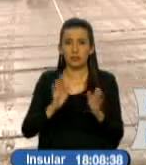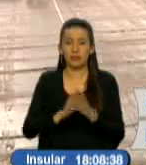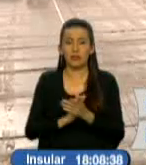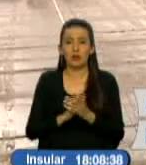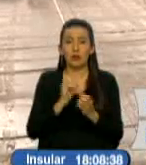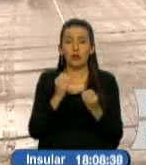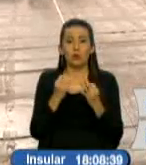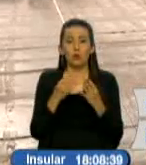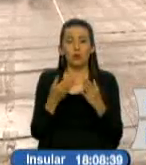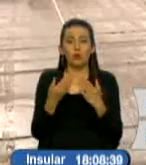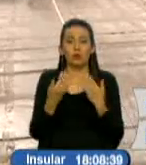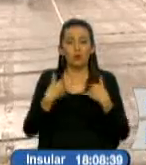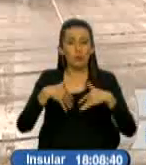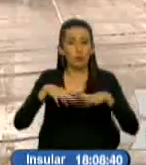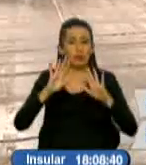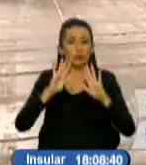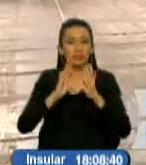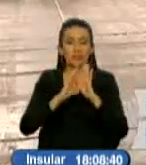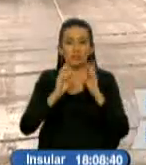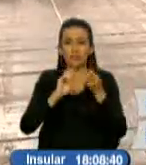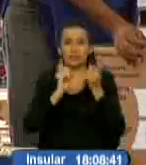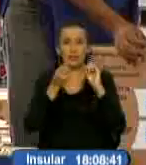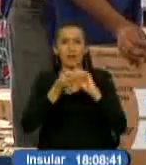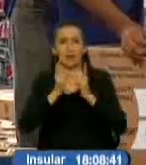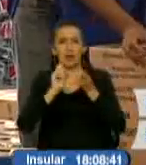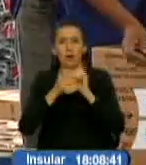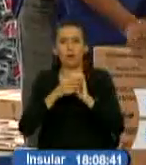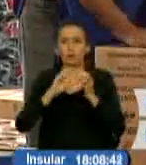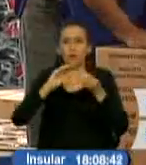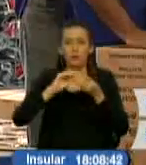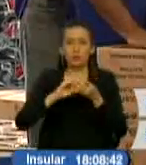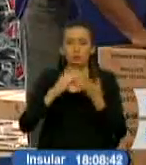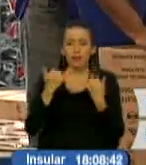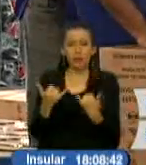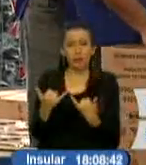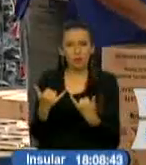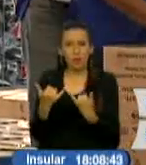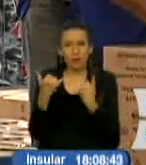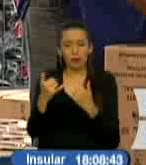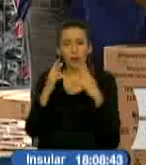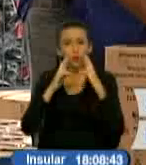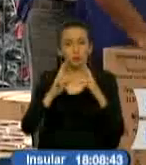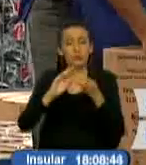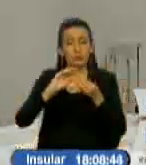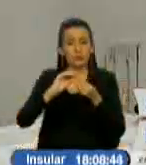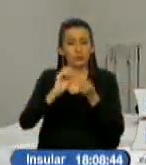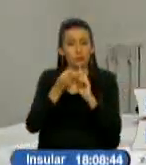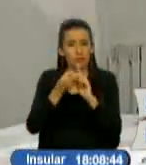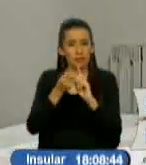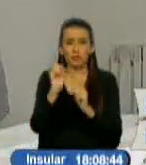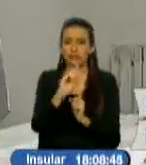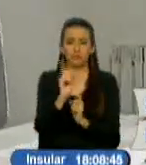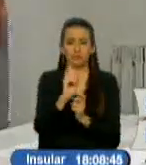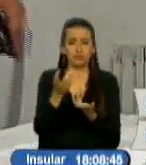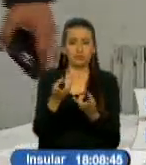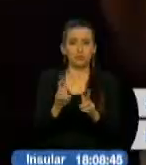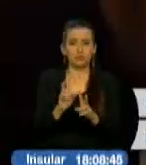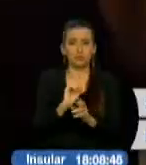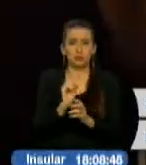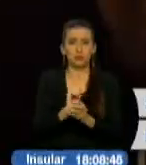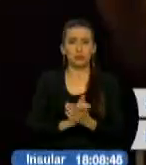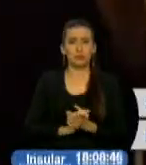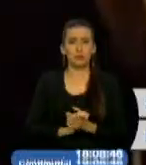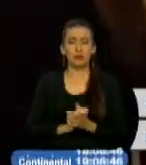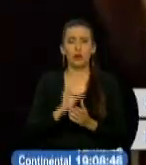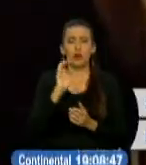Cualquier variación producto del reconteo no alteraría lo que ya conoce el país respecto a los resultados electorales. La